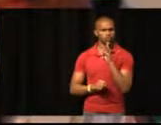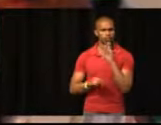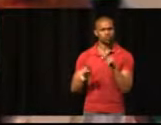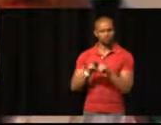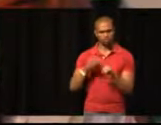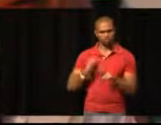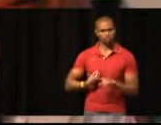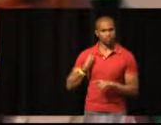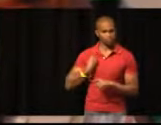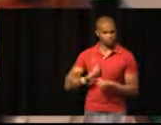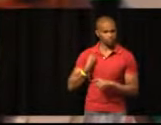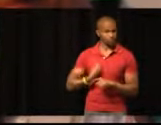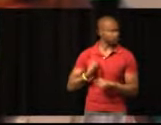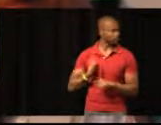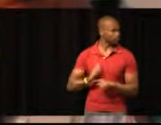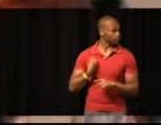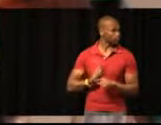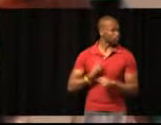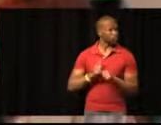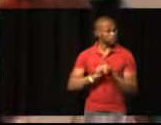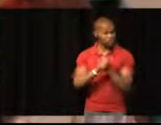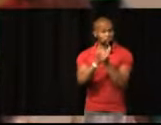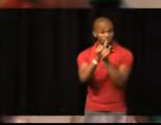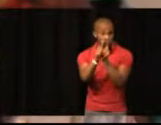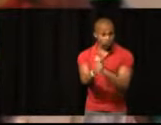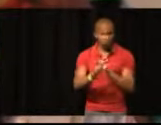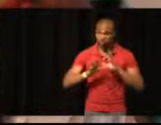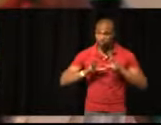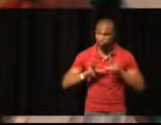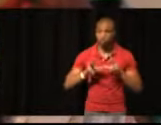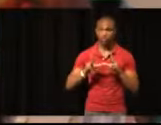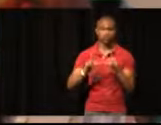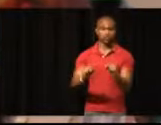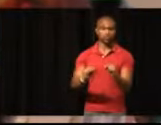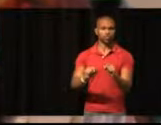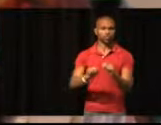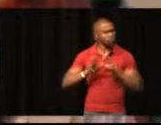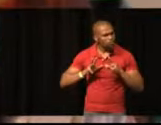puedan conocer y vivir el deporte